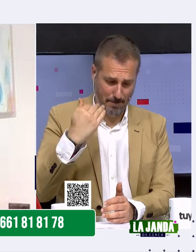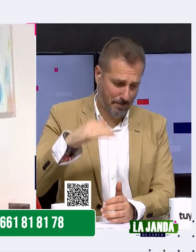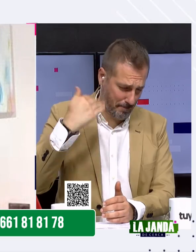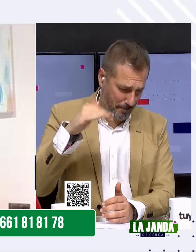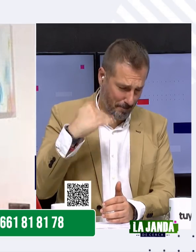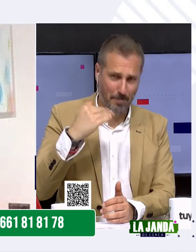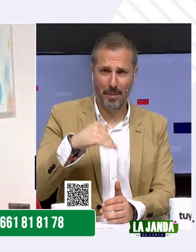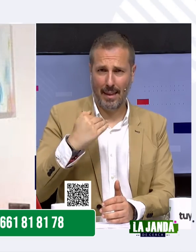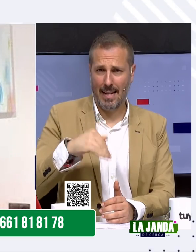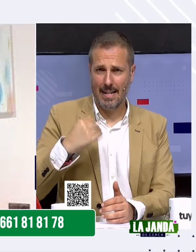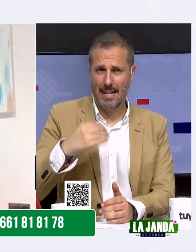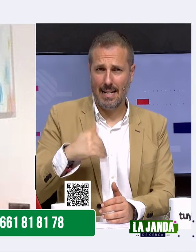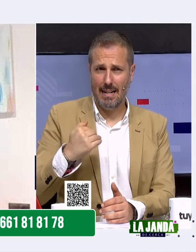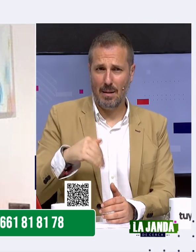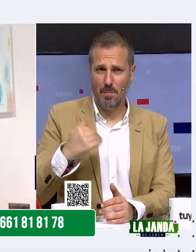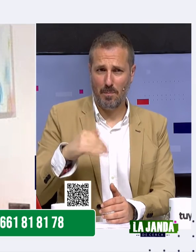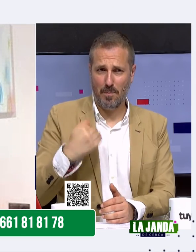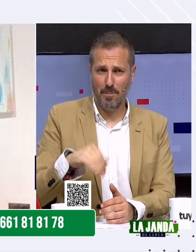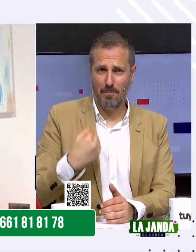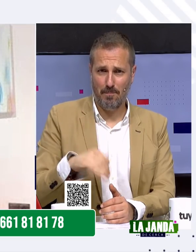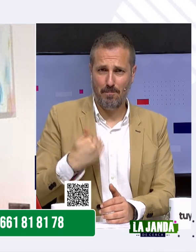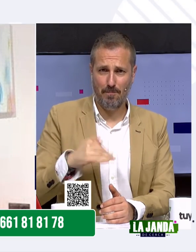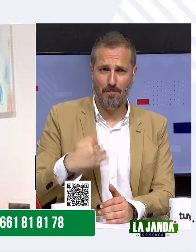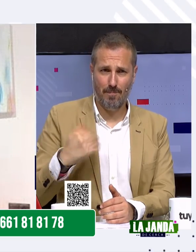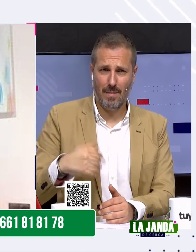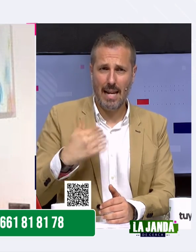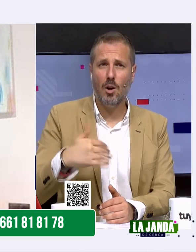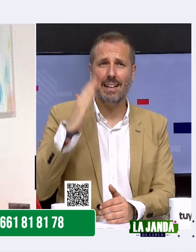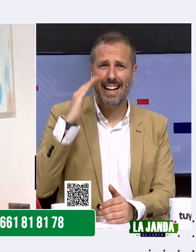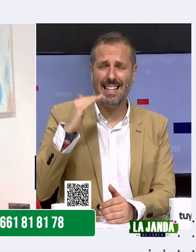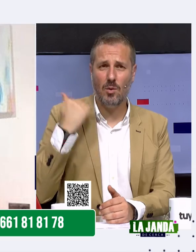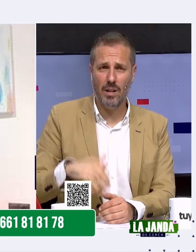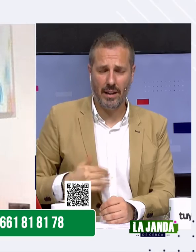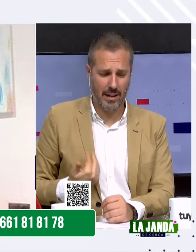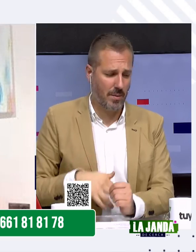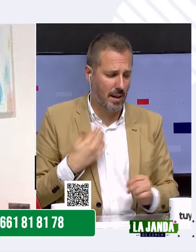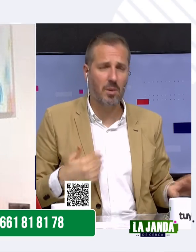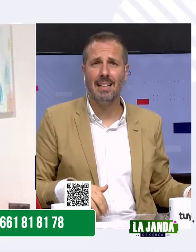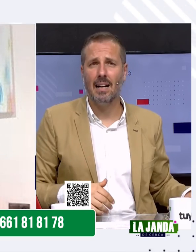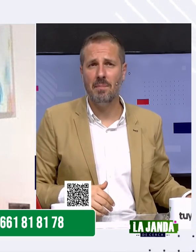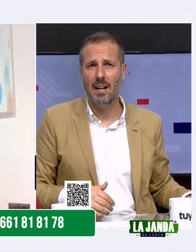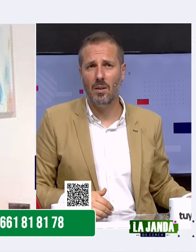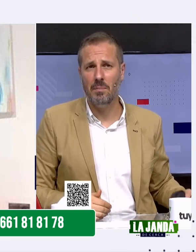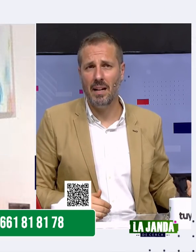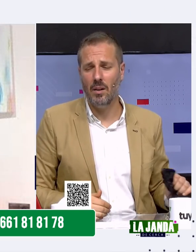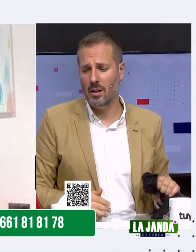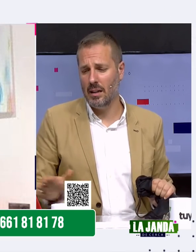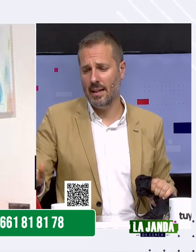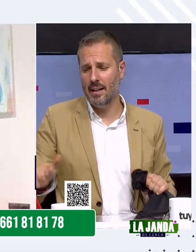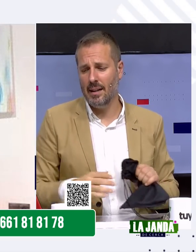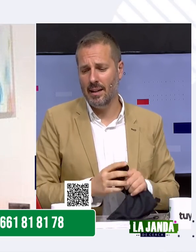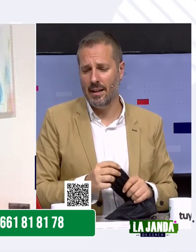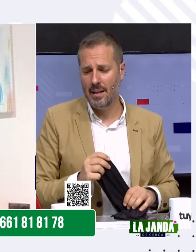siga participando porque hoy hay sorteo. Y lo que te queda el lunes, que dejo. No vea cómo está.